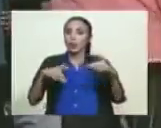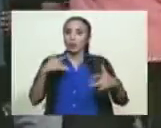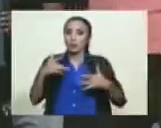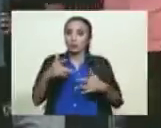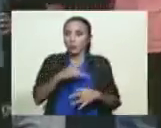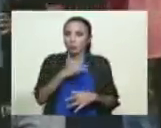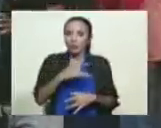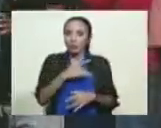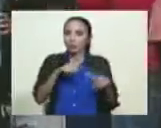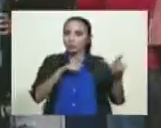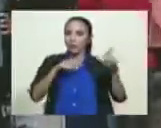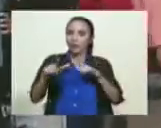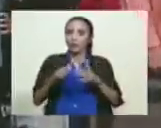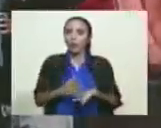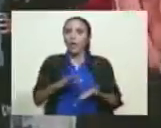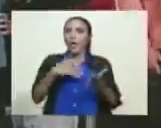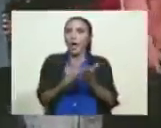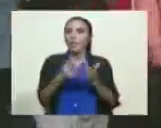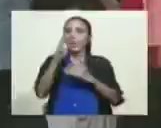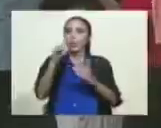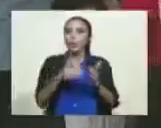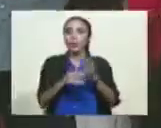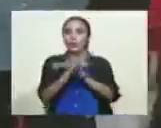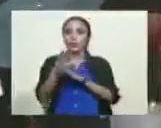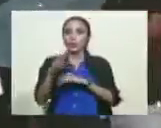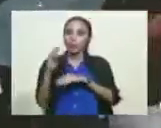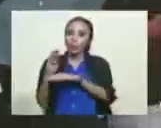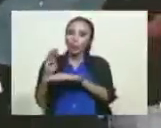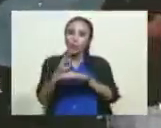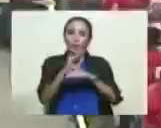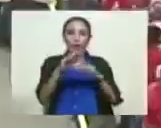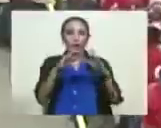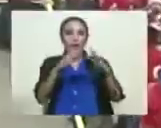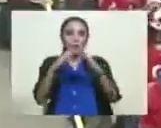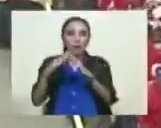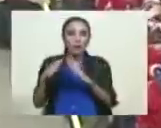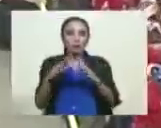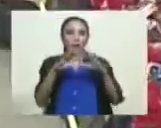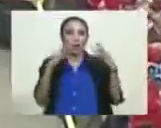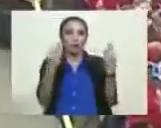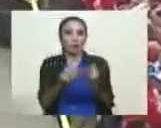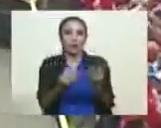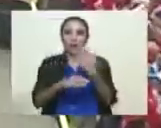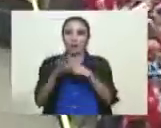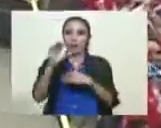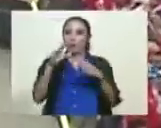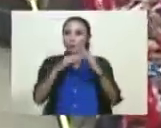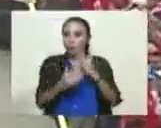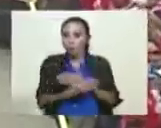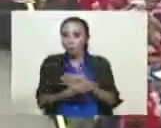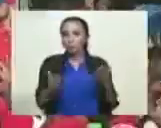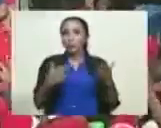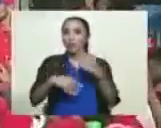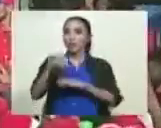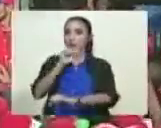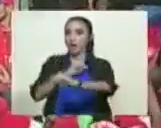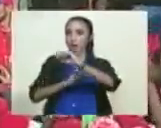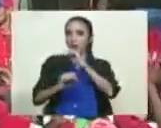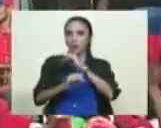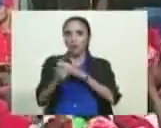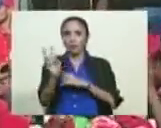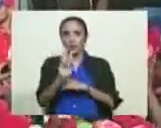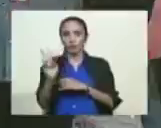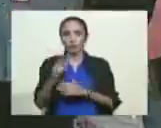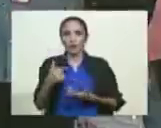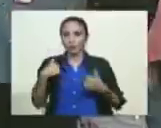hasta el 2025 y proteger a nuestro pueblo, proteger a nuestra patria, defender a Venezuela.